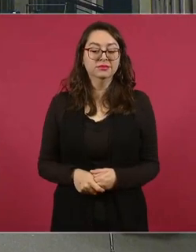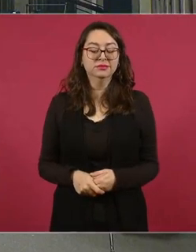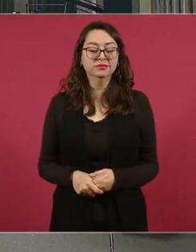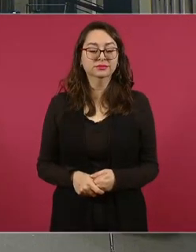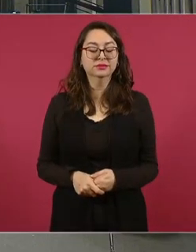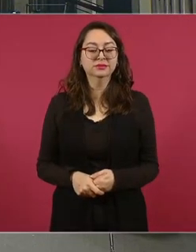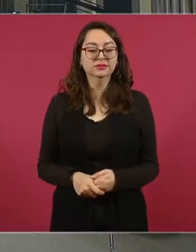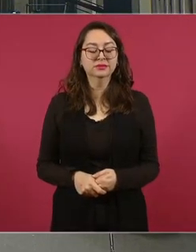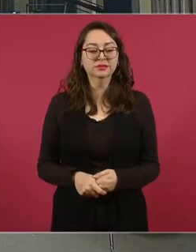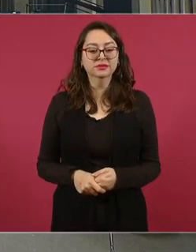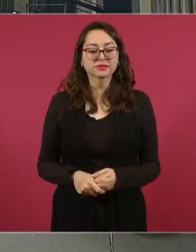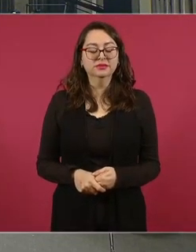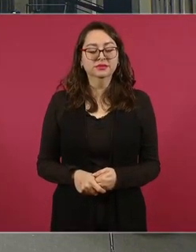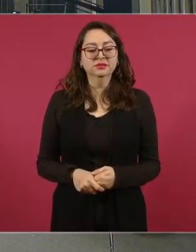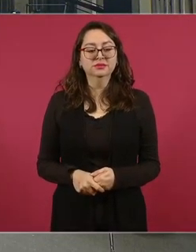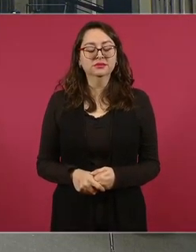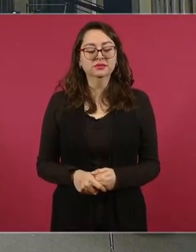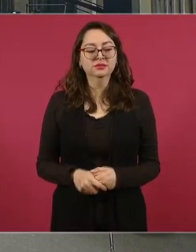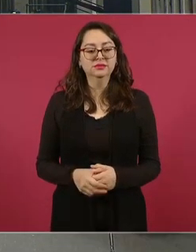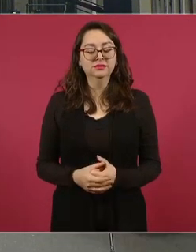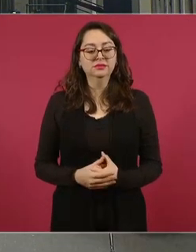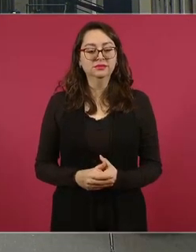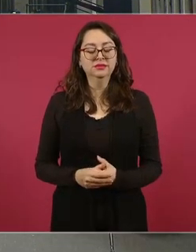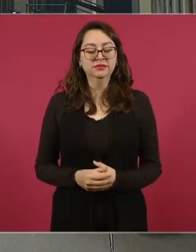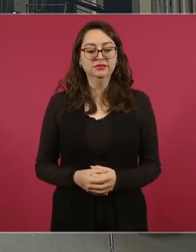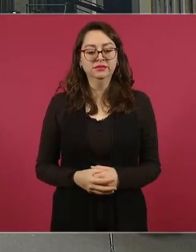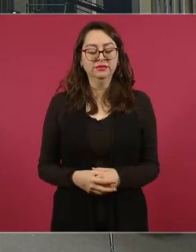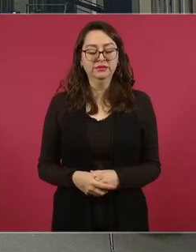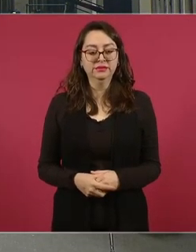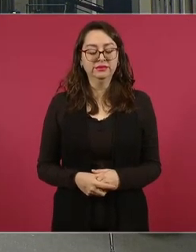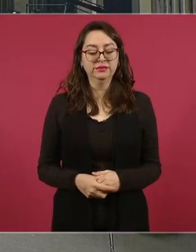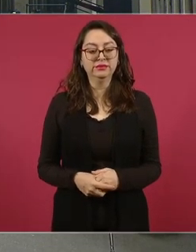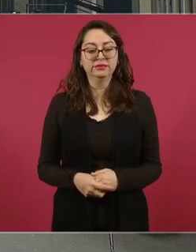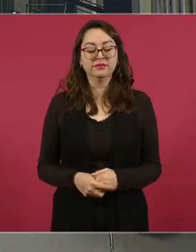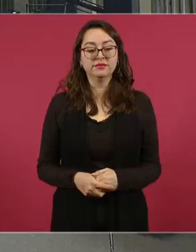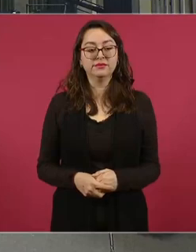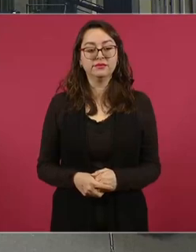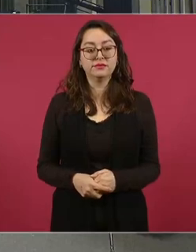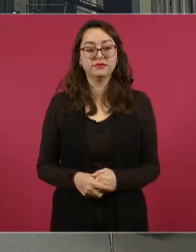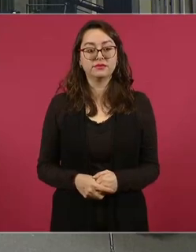eterna de liquidación en los determinados de la empresa? Se puede